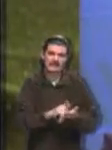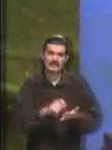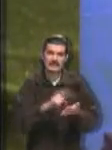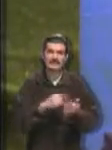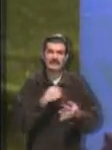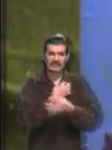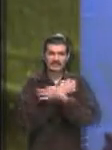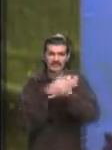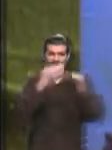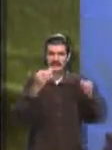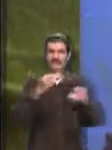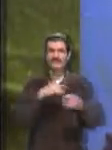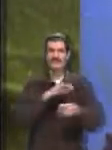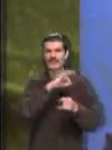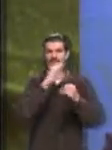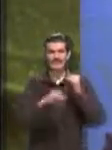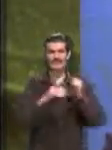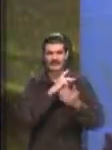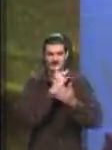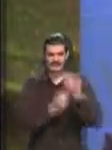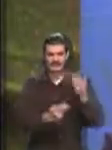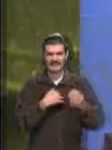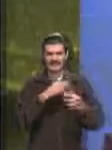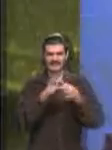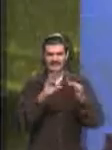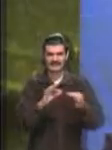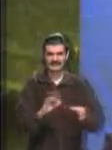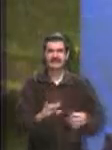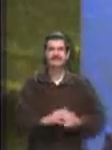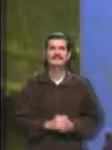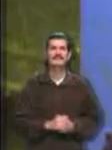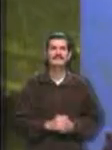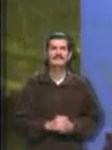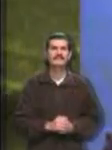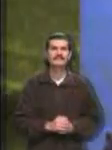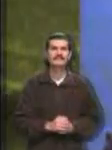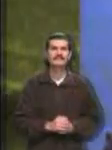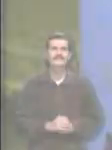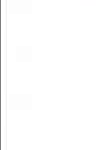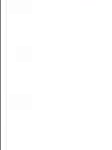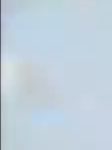papel para anotar los datos que les daremos al final del programa. ¿Sí?